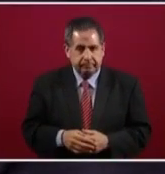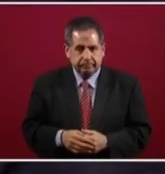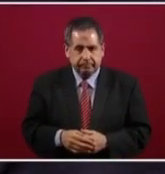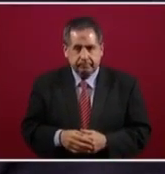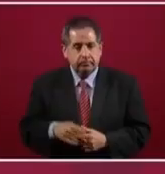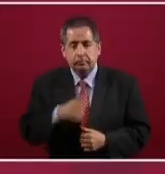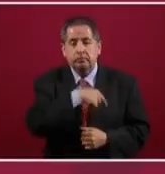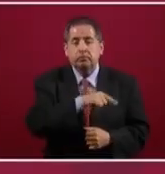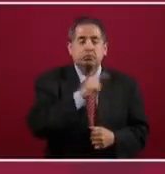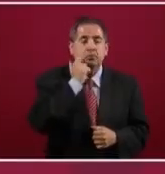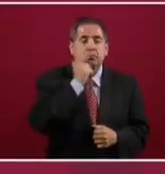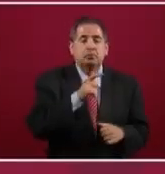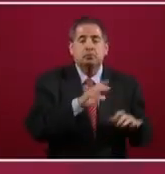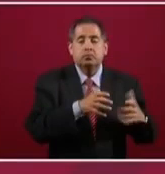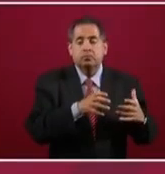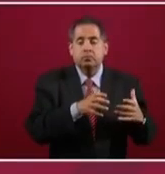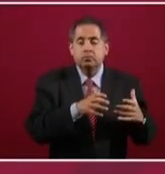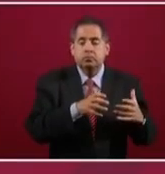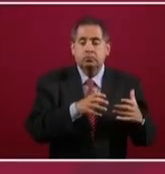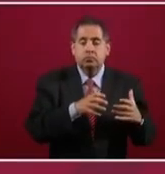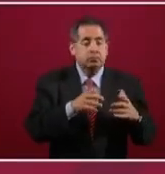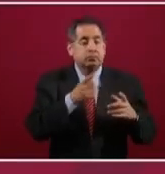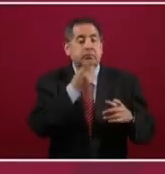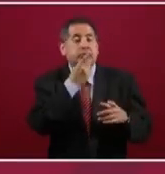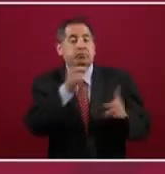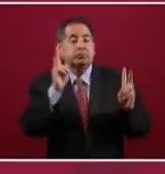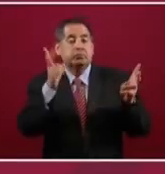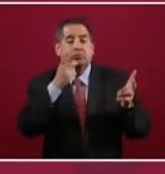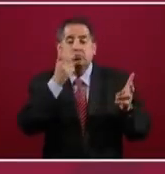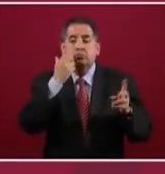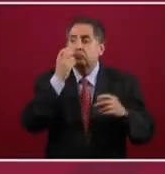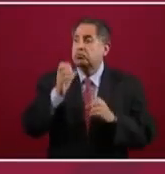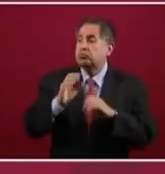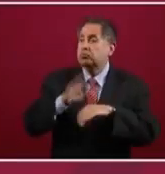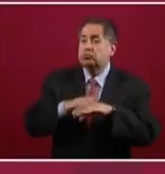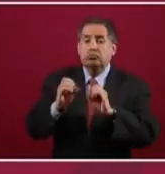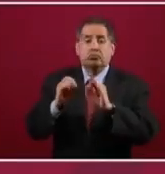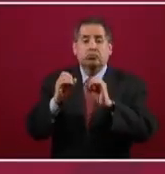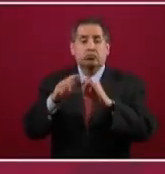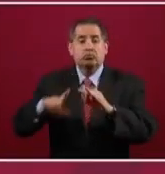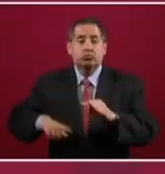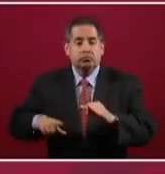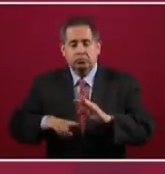no querían aparatos burocráticos.